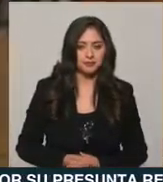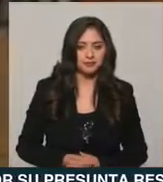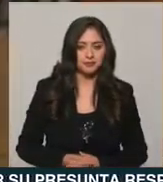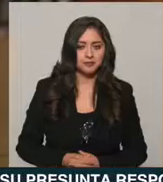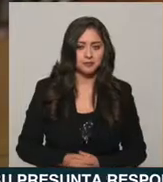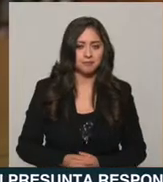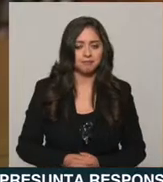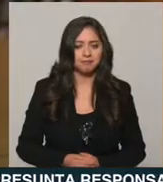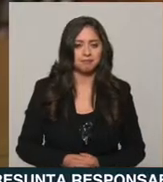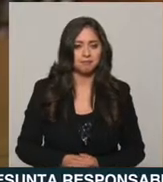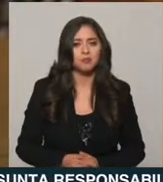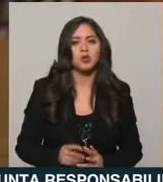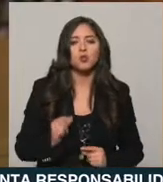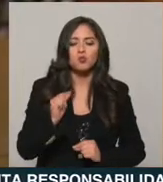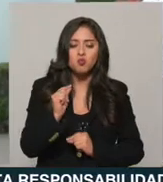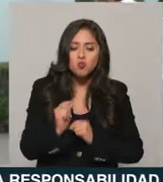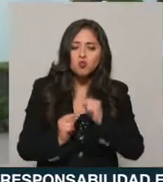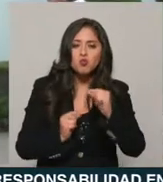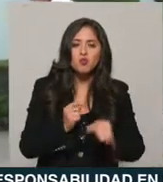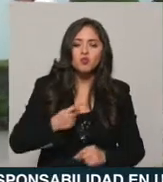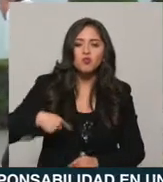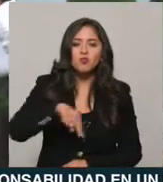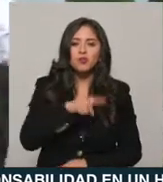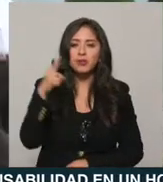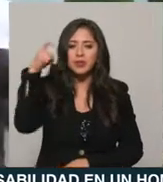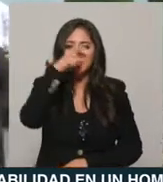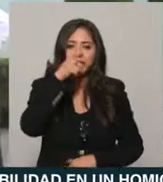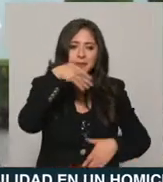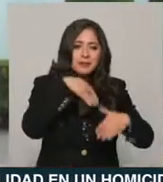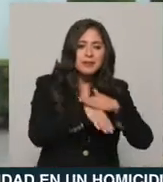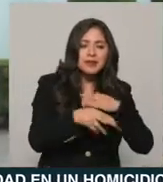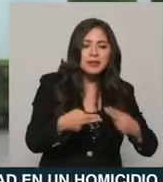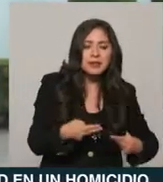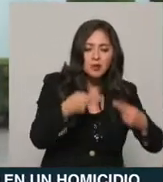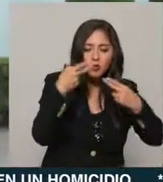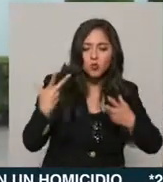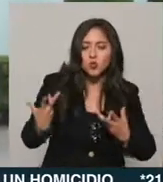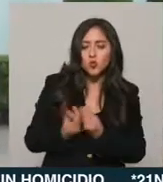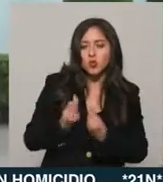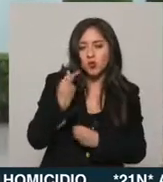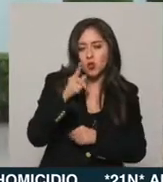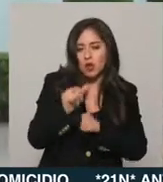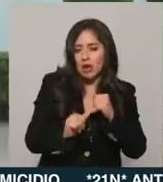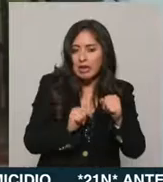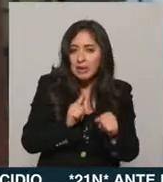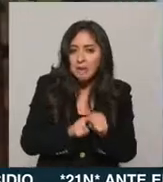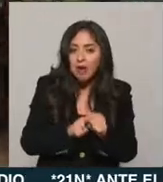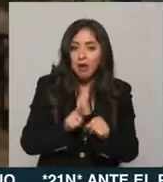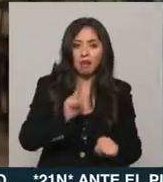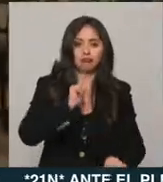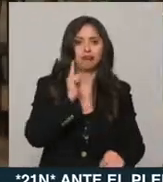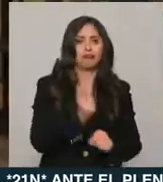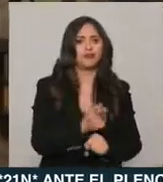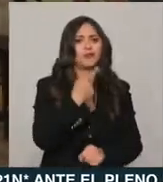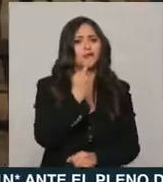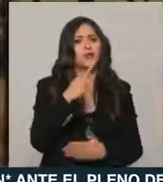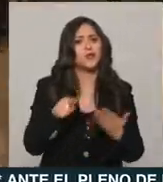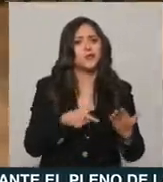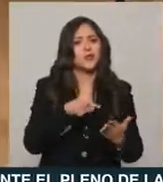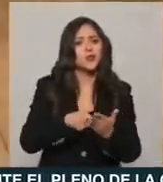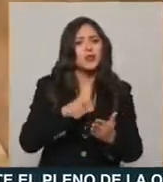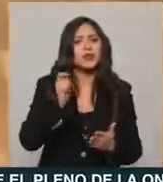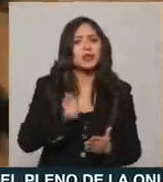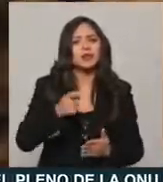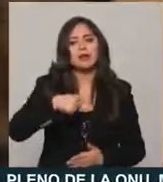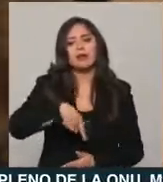tiempos donde cada vez es más complicado entrar a un negocio acompañado de una mascota, nos encontramos con este lugar, Il Café